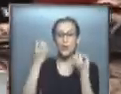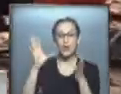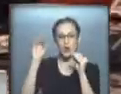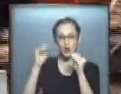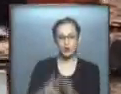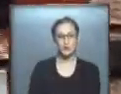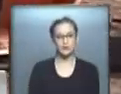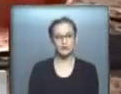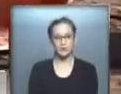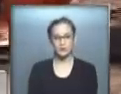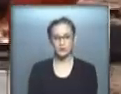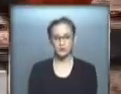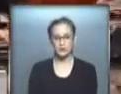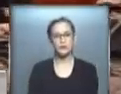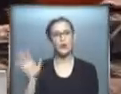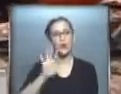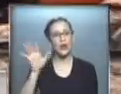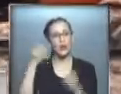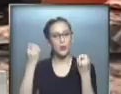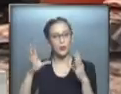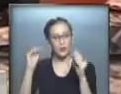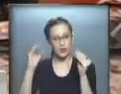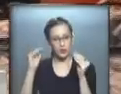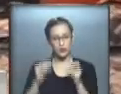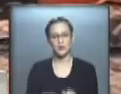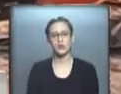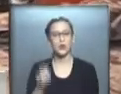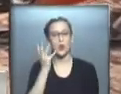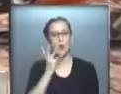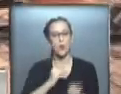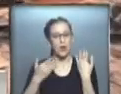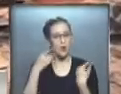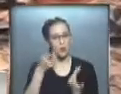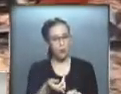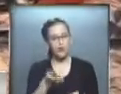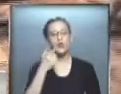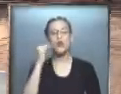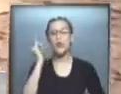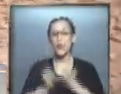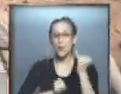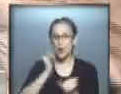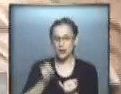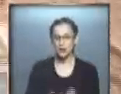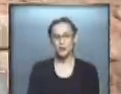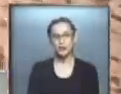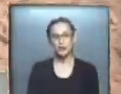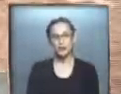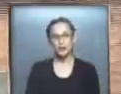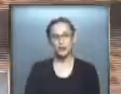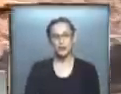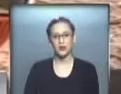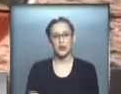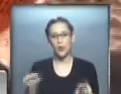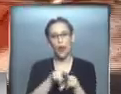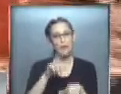y bueno qué un gusto hablar con vos y contarte que igualmente lamentó que sean estas